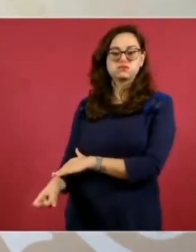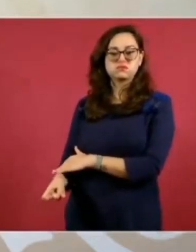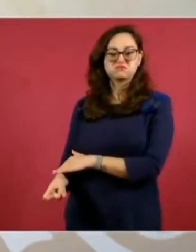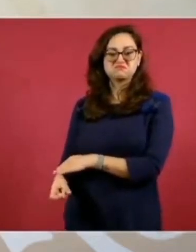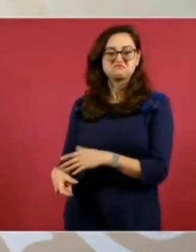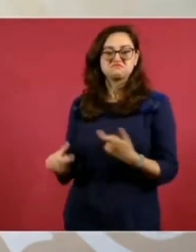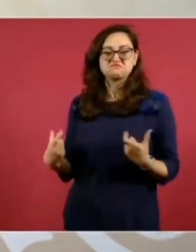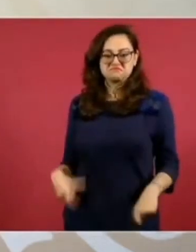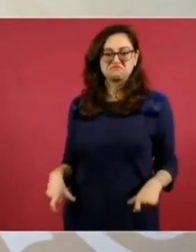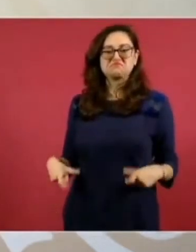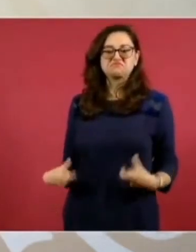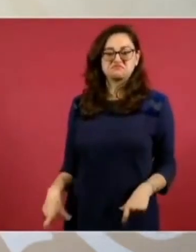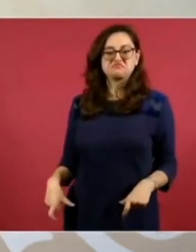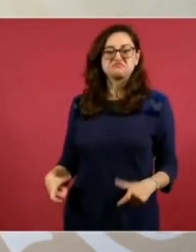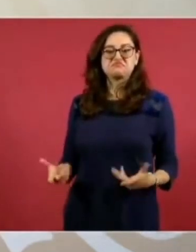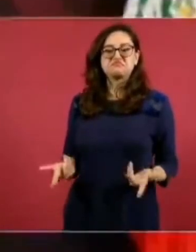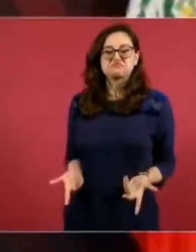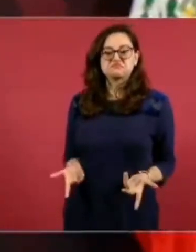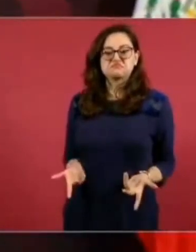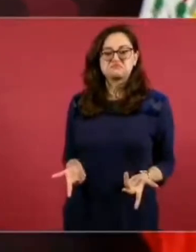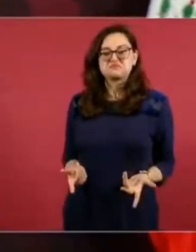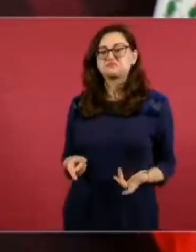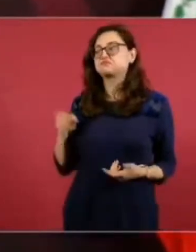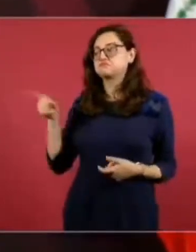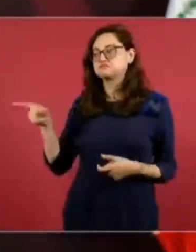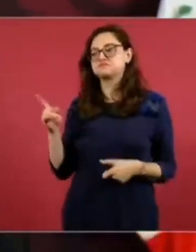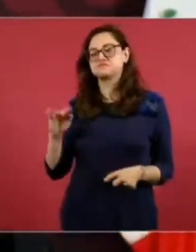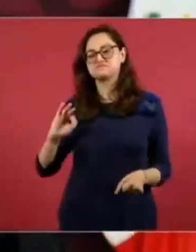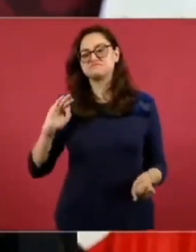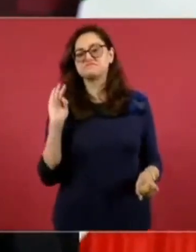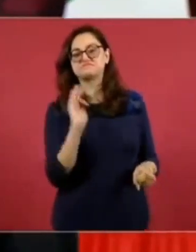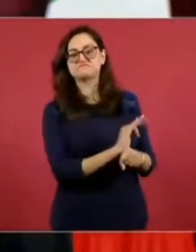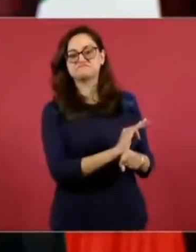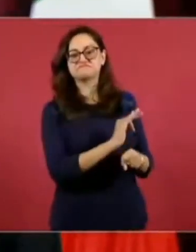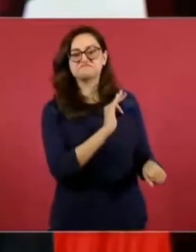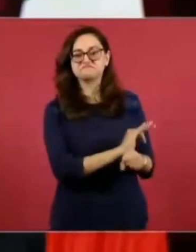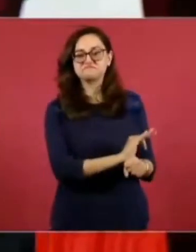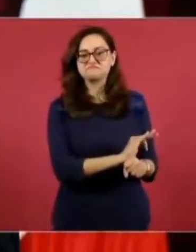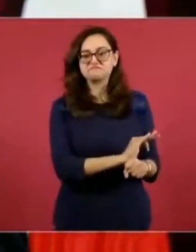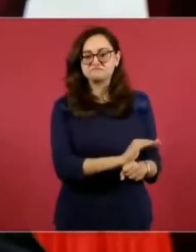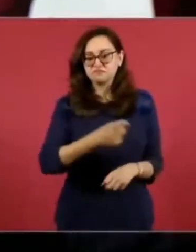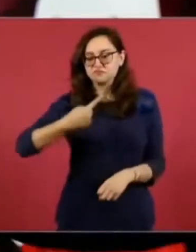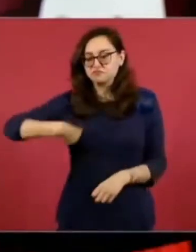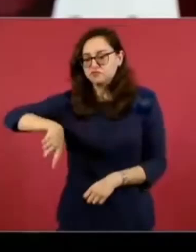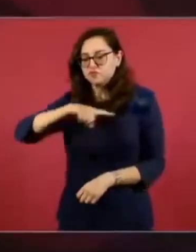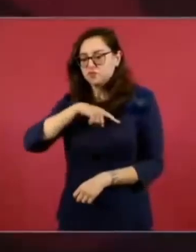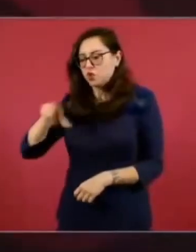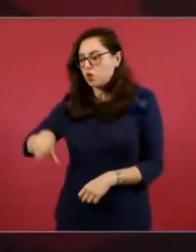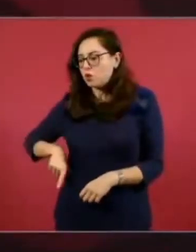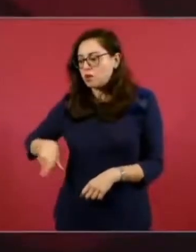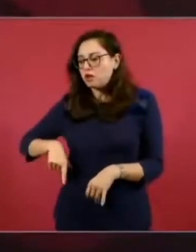para que el movimiento de transformación no lograra